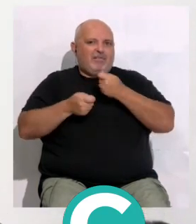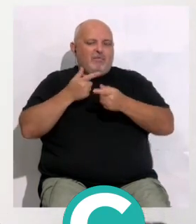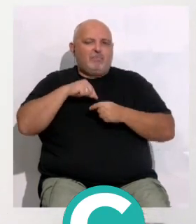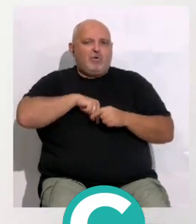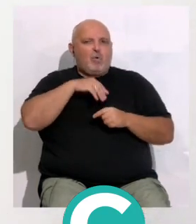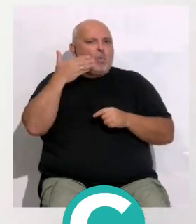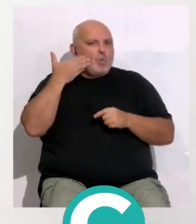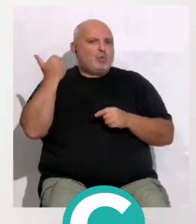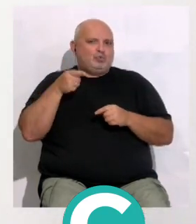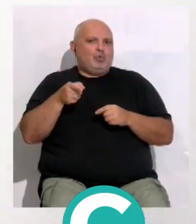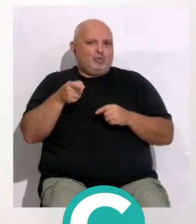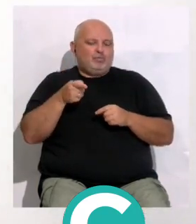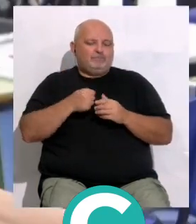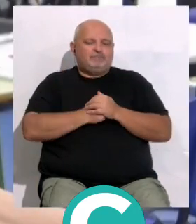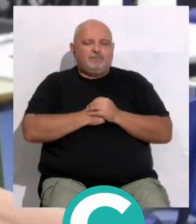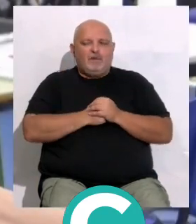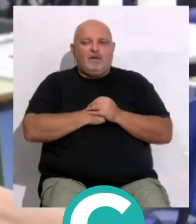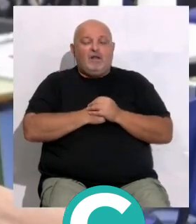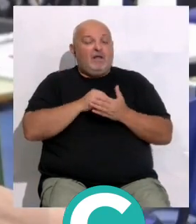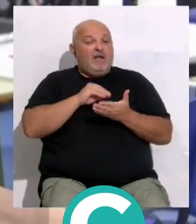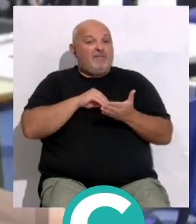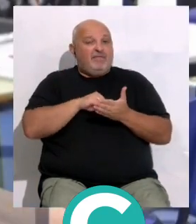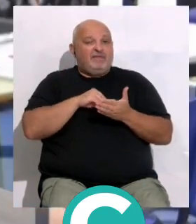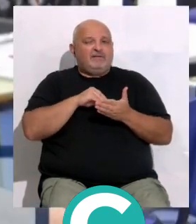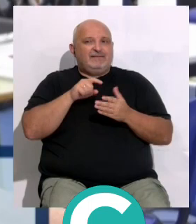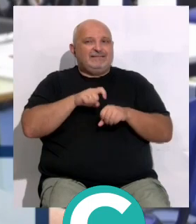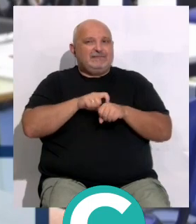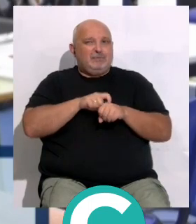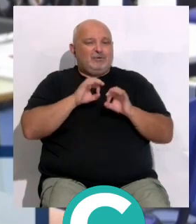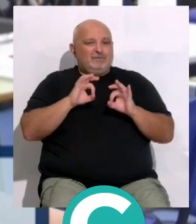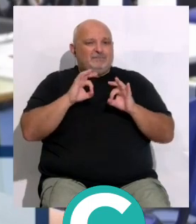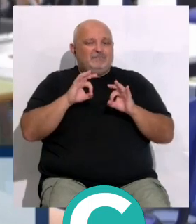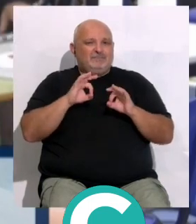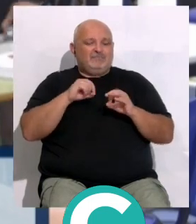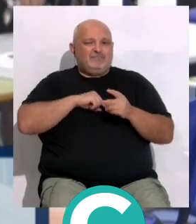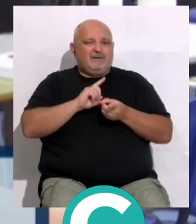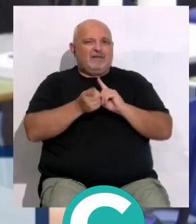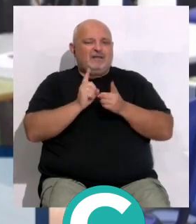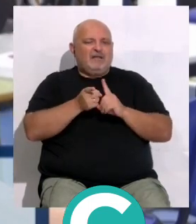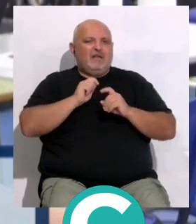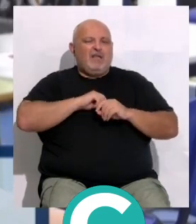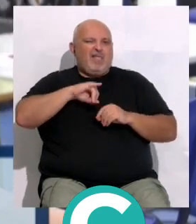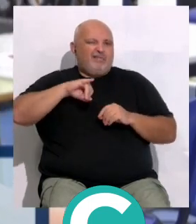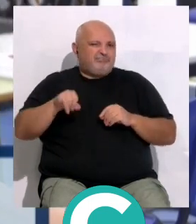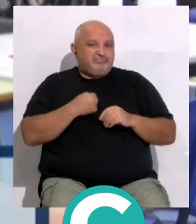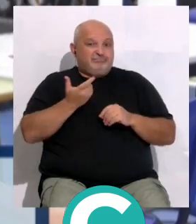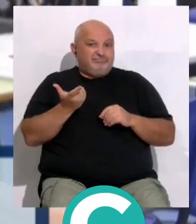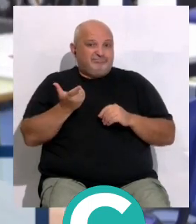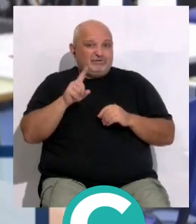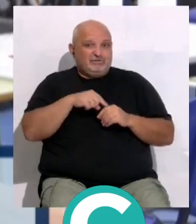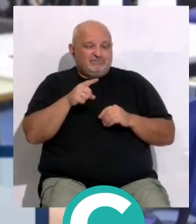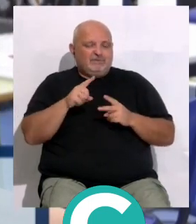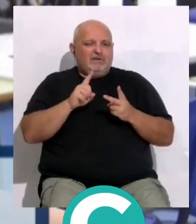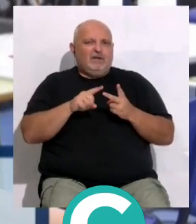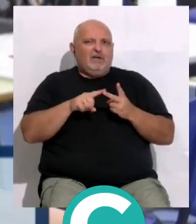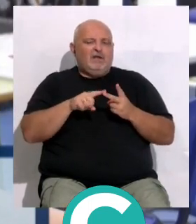muy, muy orgullosos de ellos, la verdad. A veces este tipo de alteración, ¿no?, pues nos da cansancio, a veces no